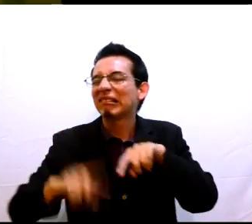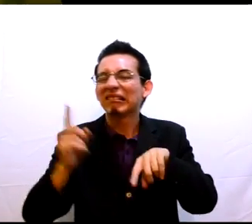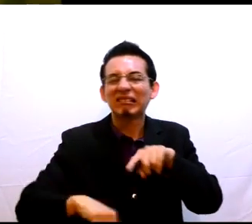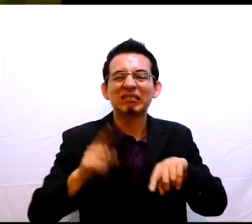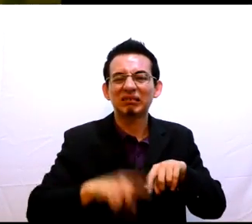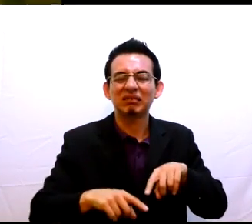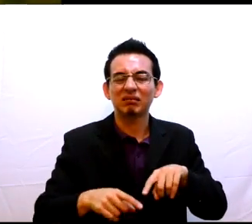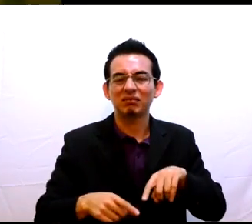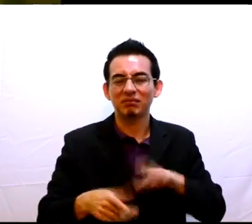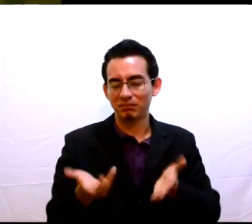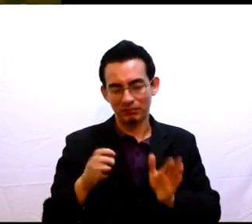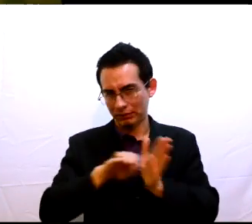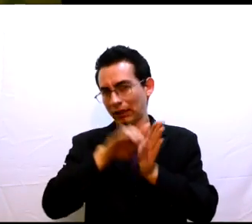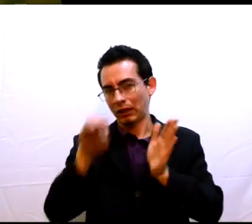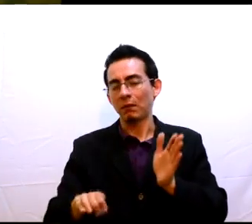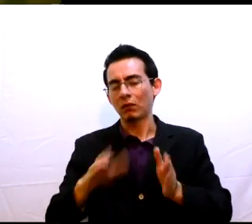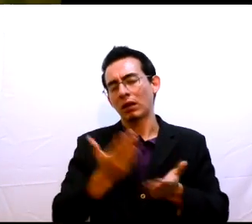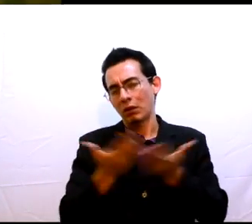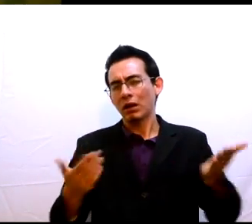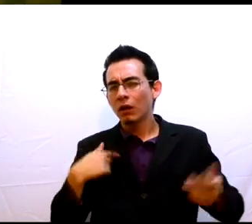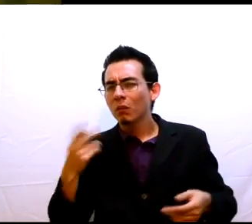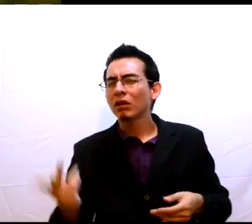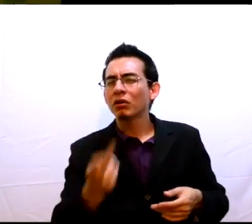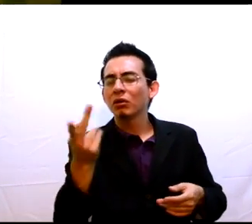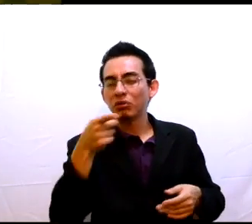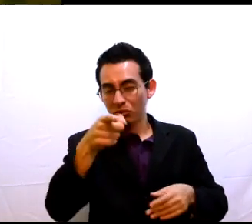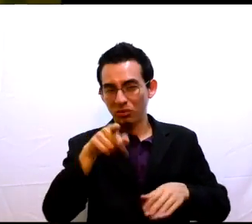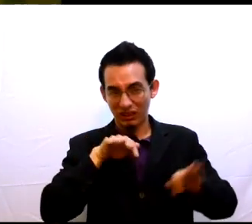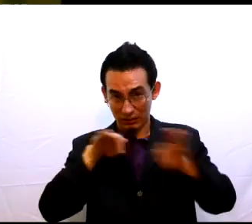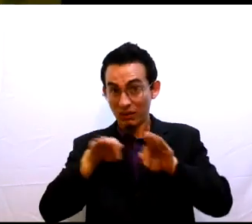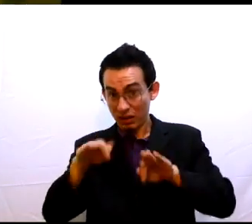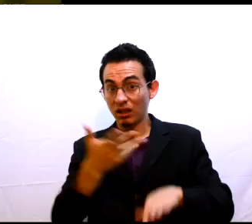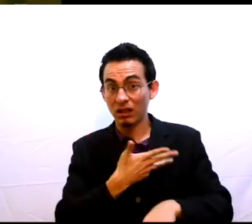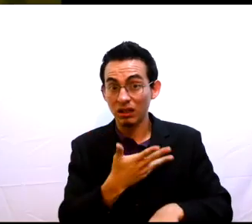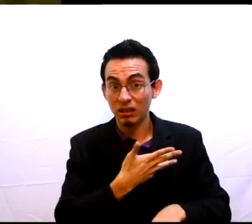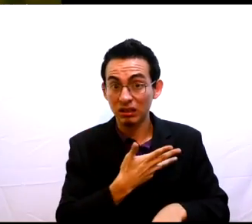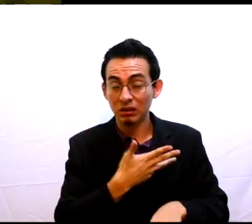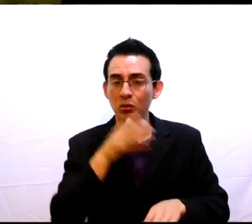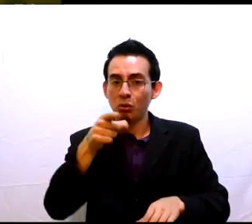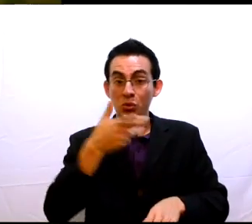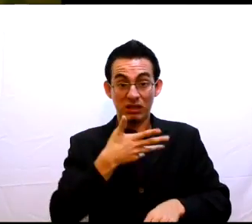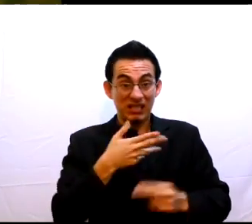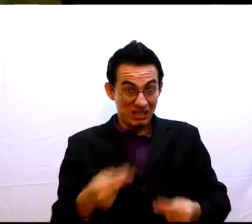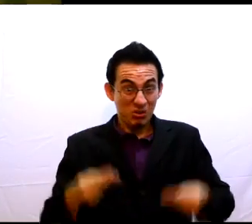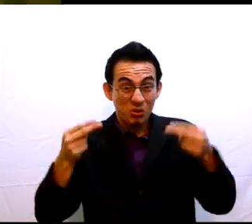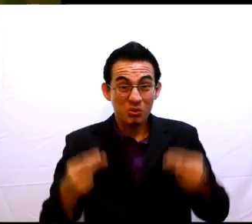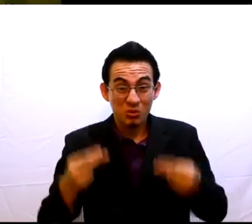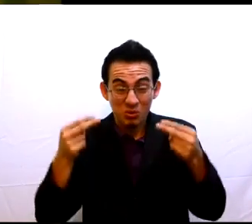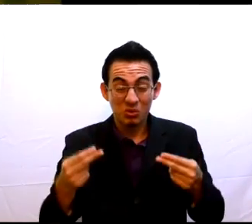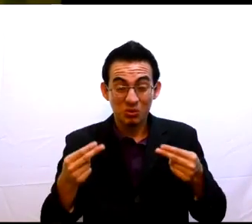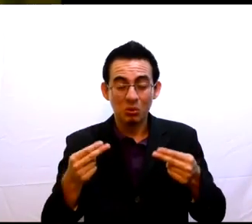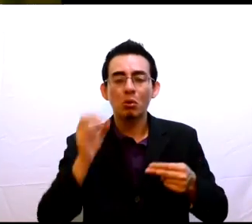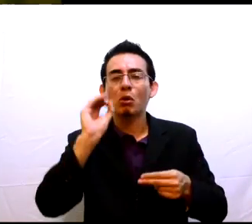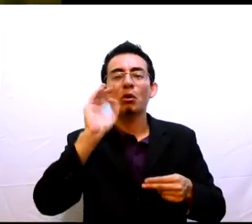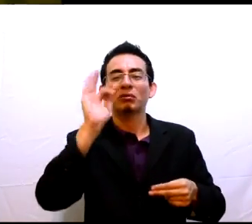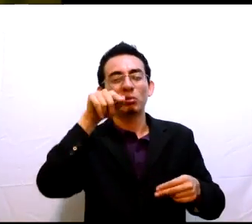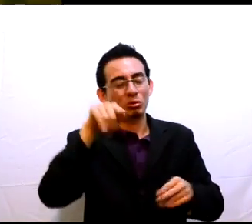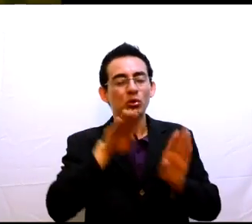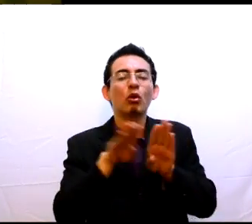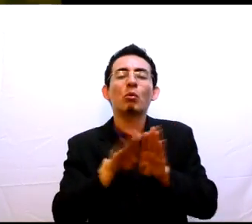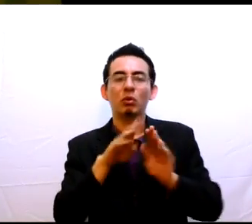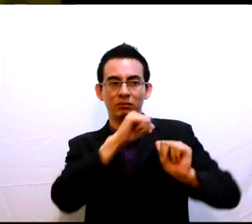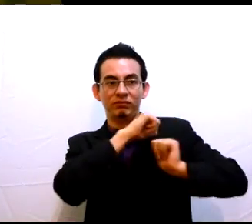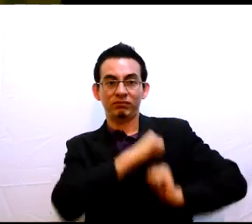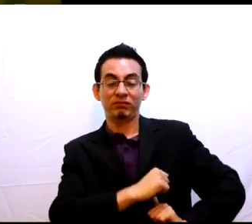en que trabaja usted maneja su propio negocio cuide lo pero si cuidan los intereses y los